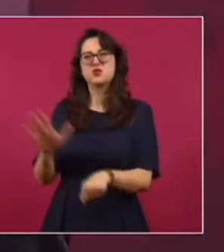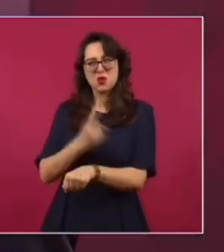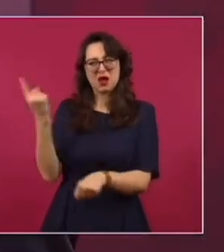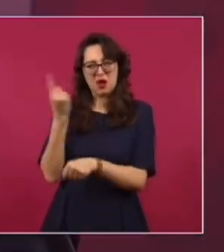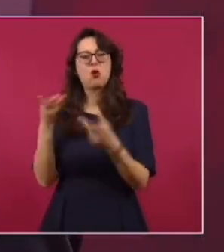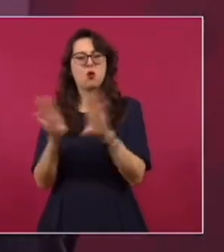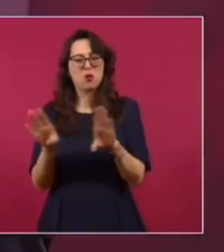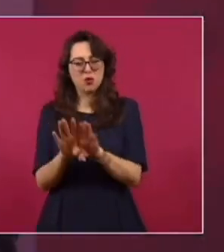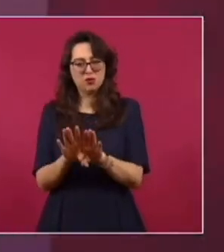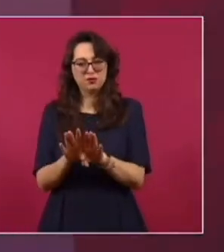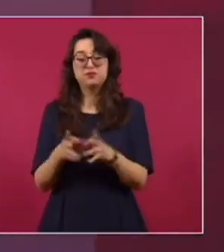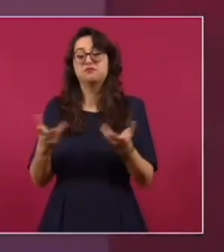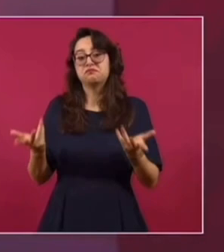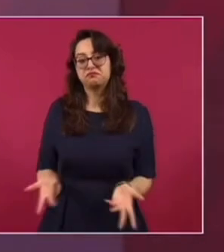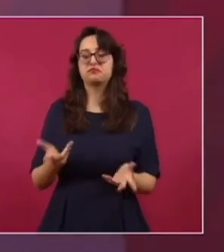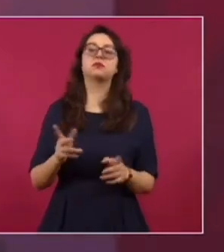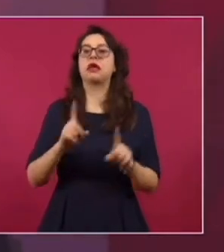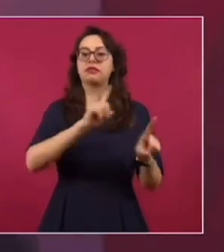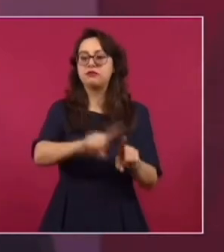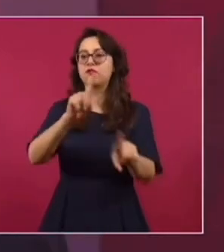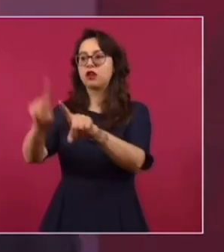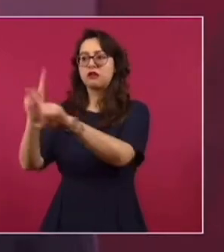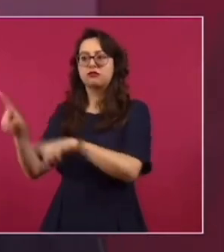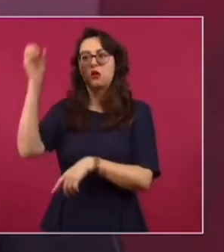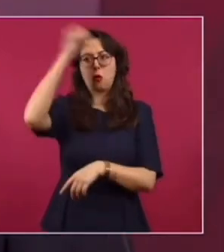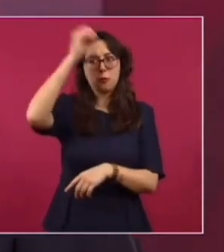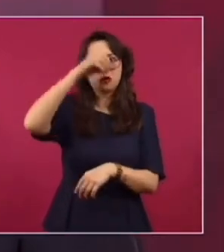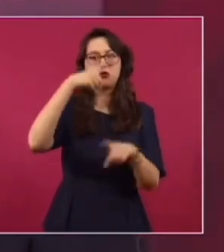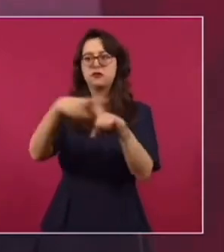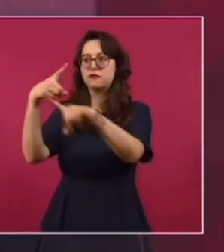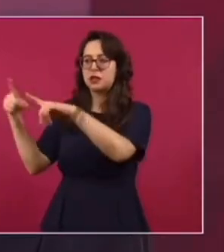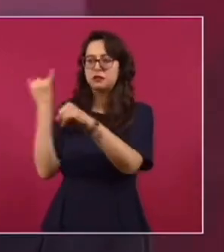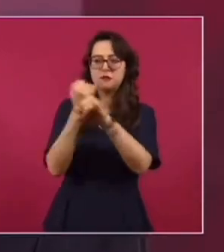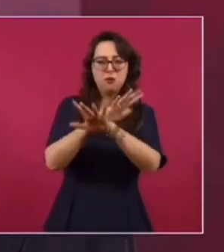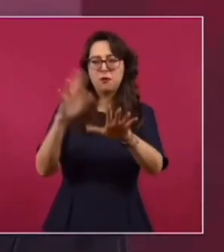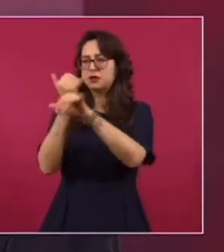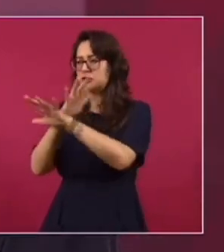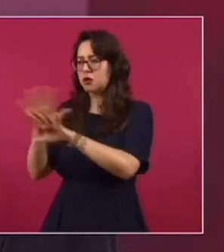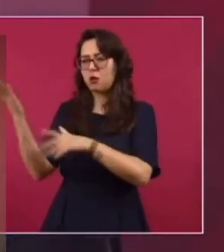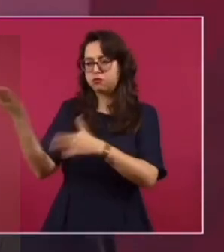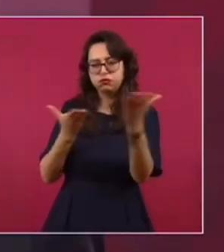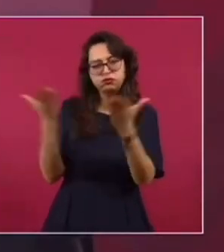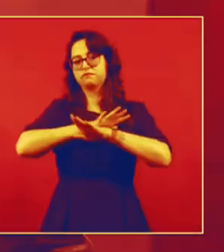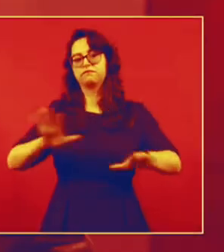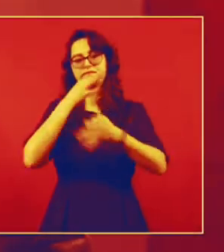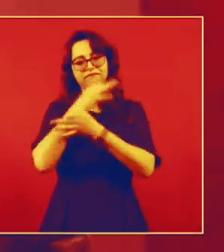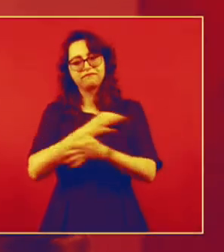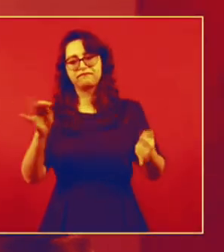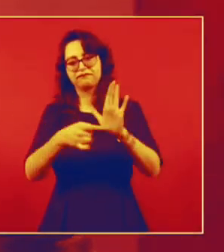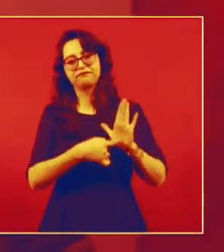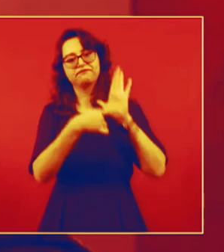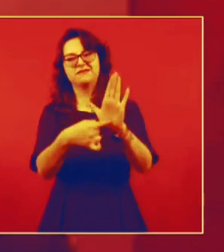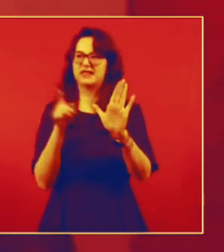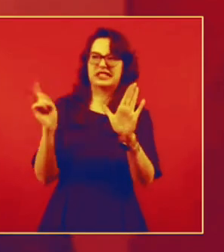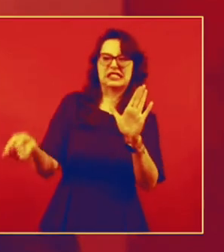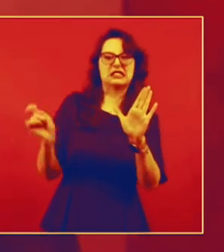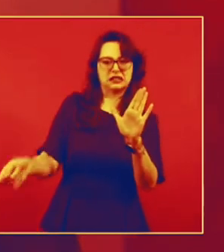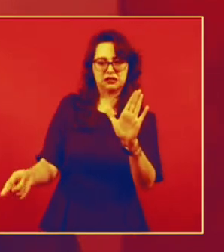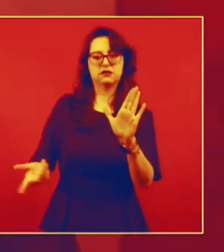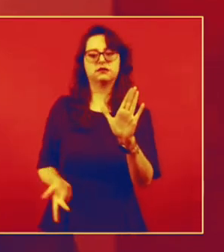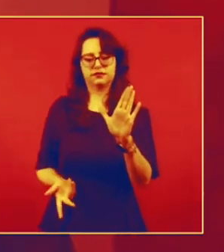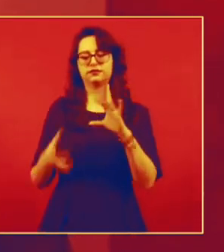sucedió. Hay versiones, tenemos ya una información preliminar, pero queremos informar sobre lo que